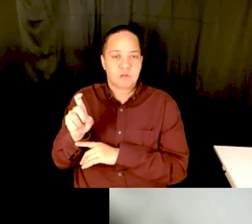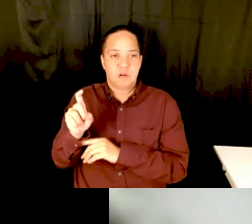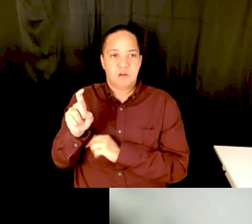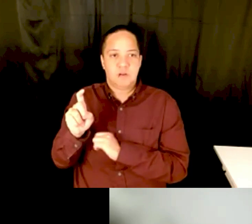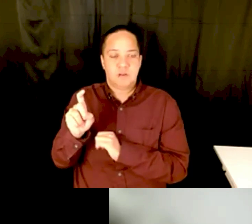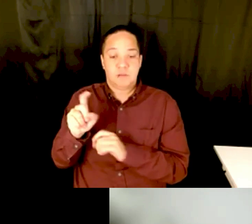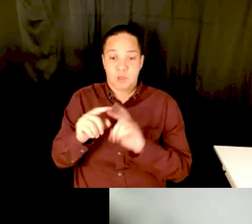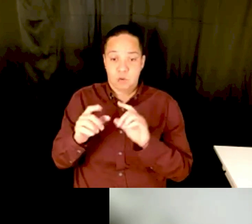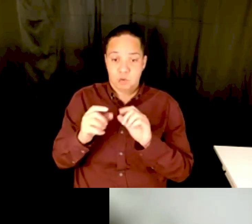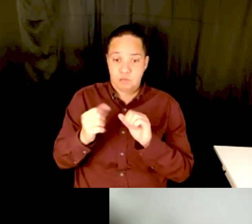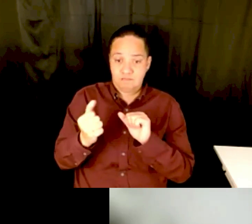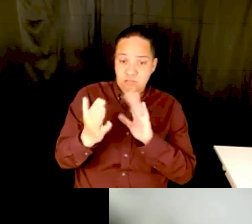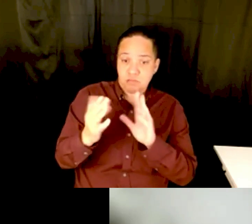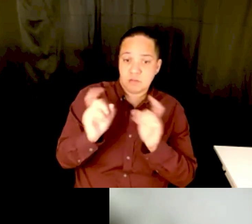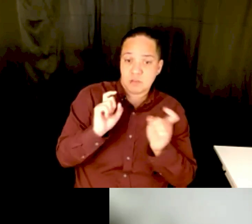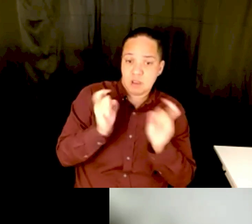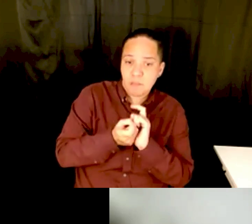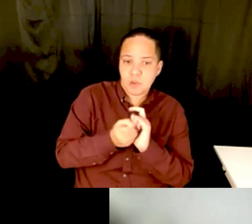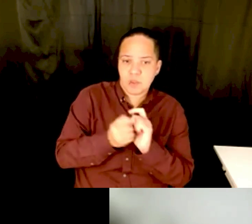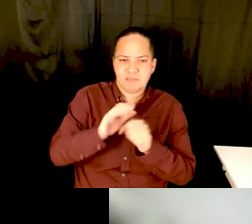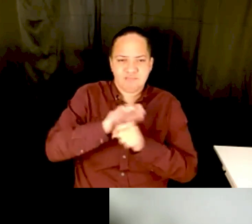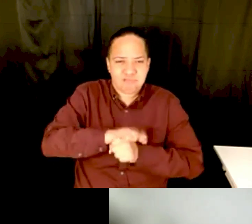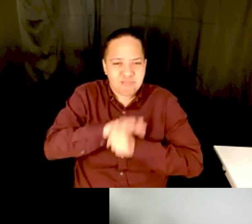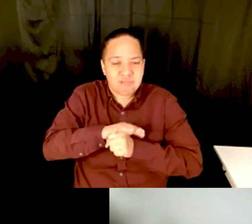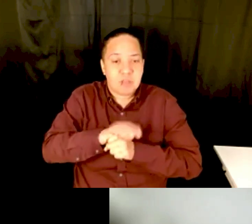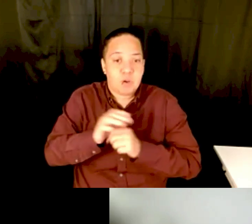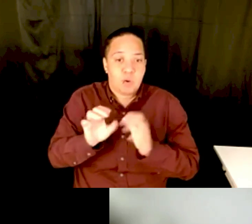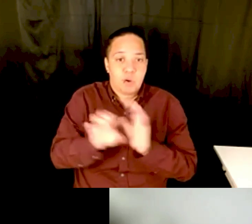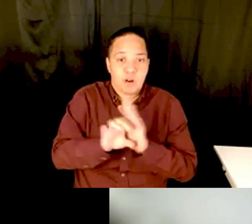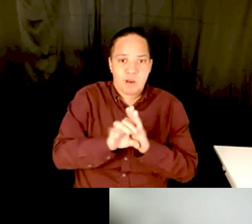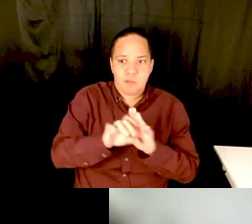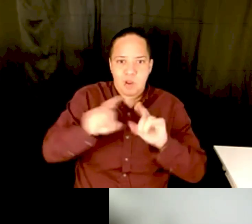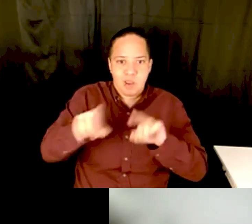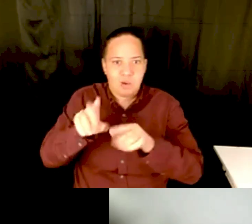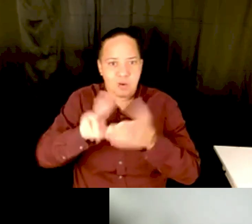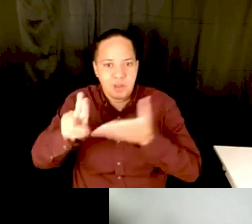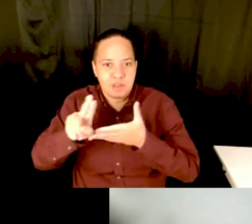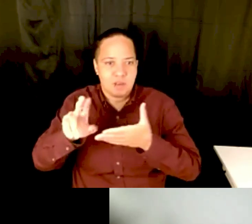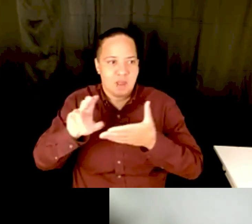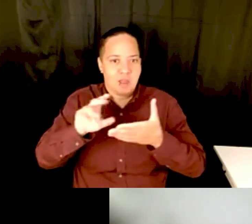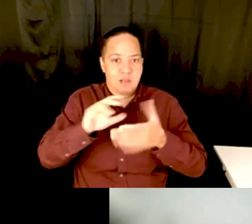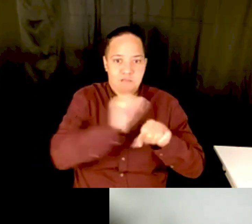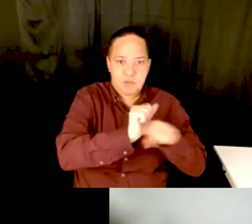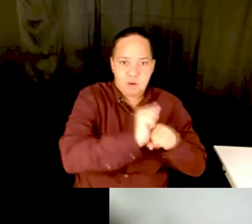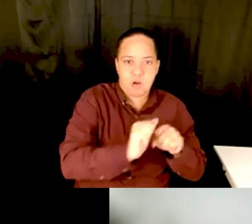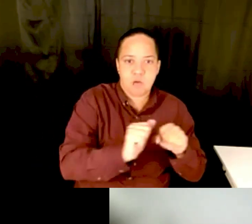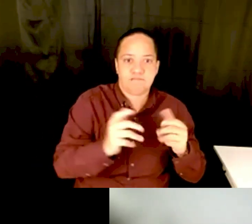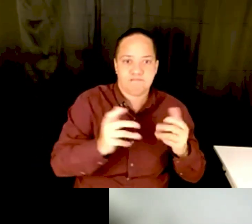a estos cambios de estrés, como puede ser el cambio a una universidad, el cambio al mundo laboral, pues